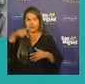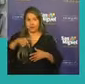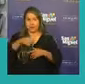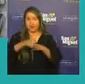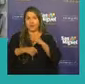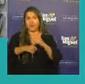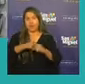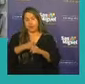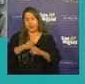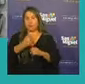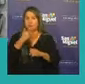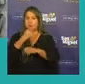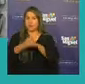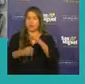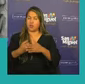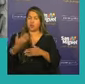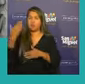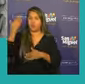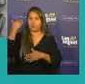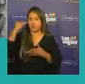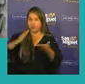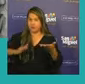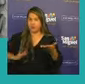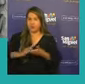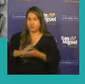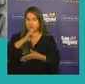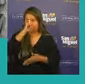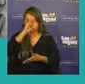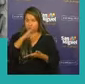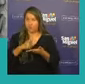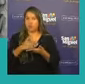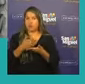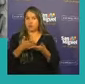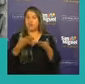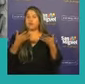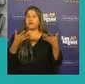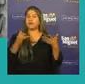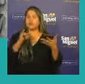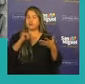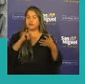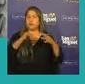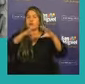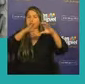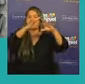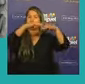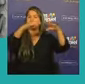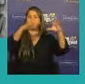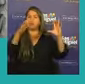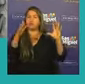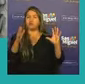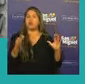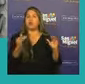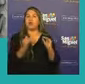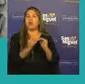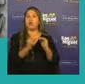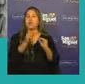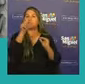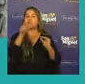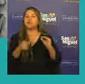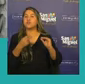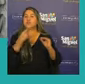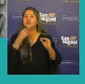el año pasado, y si empezamos este plan, se retiró, pero una gran cantidad de rucos solo hoy día en el parque.